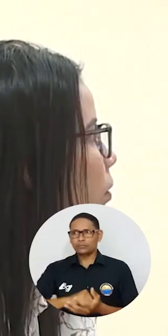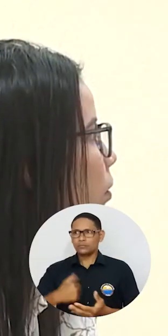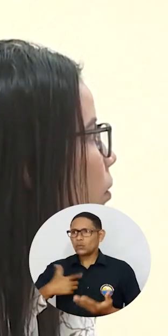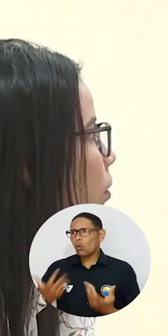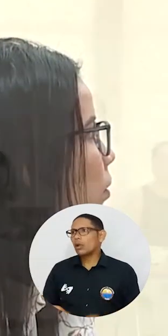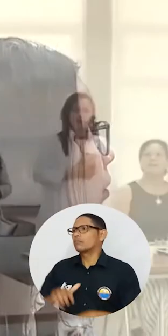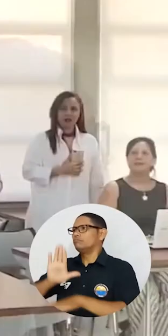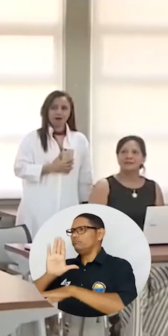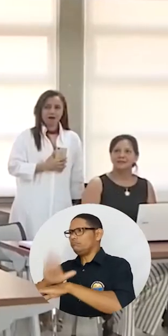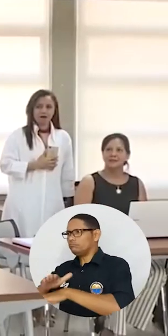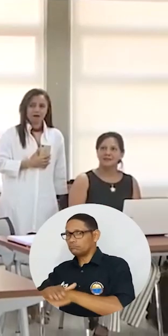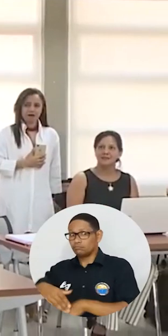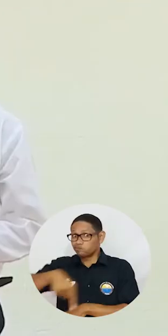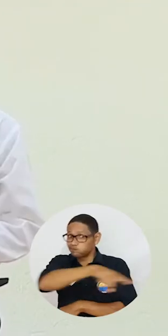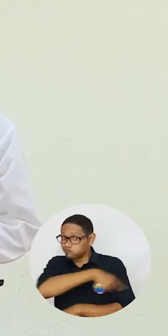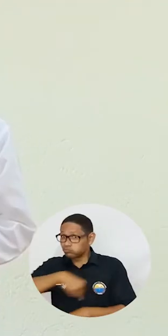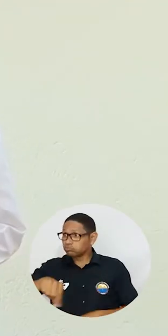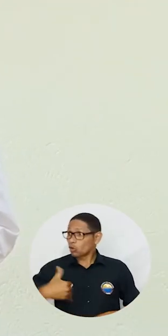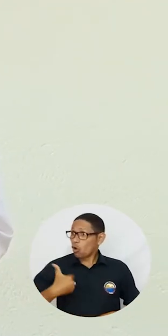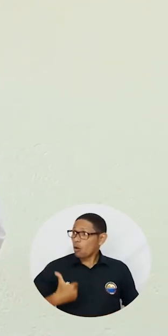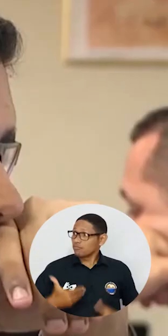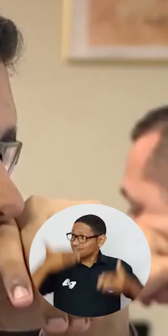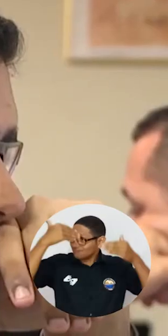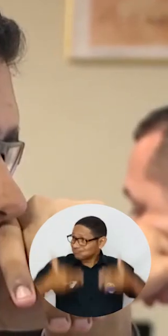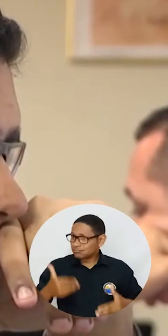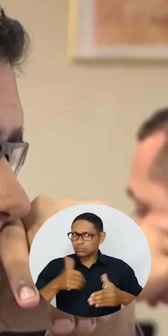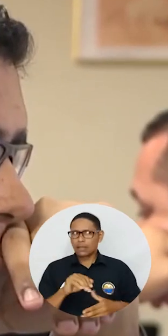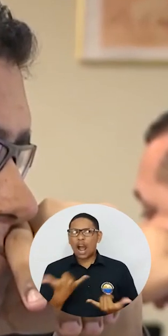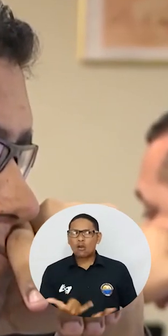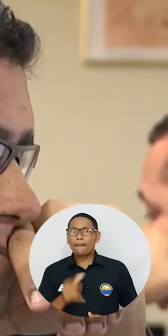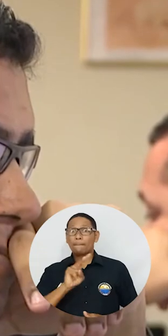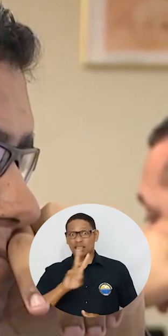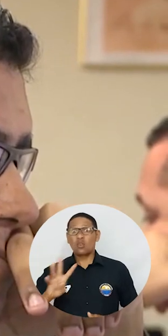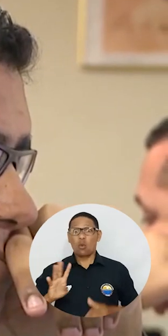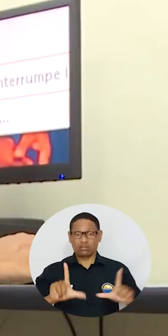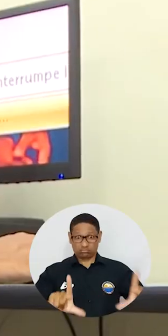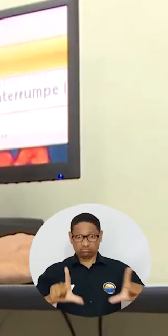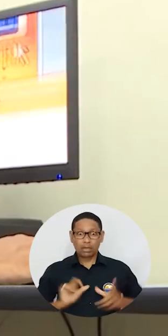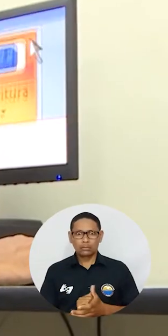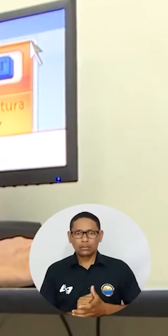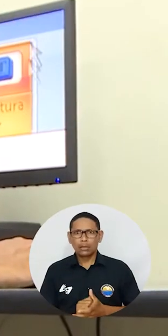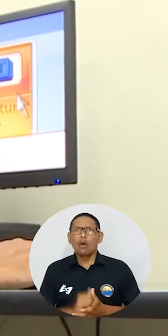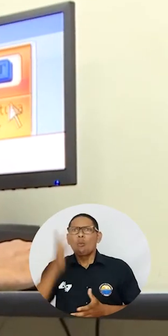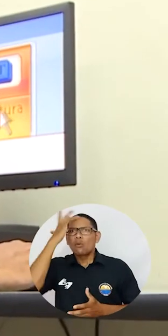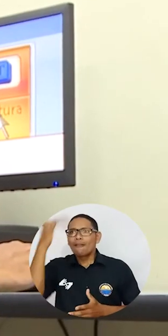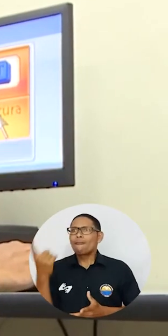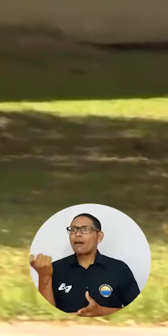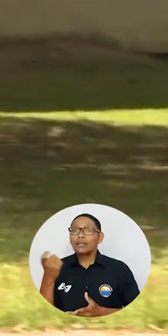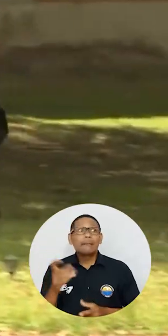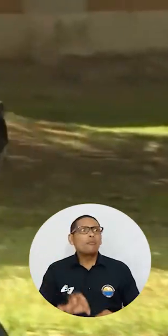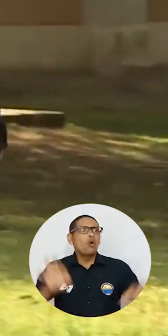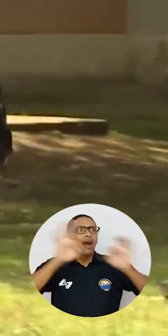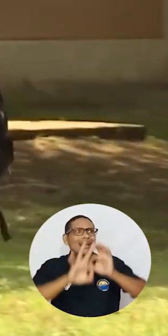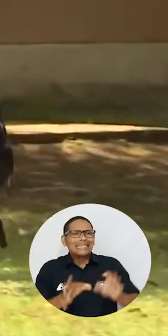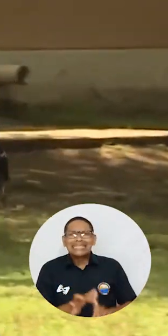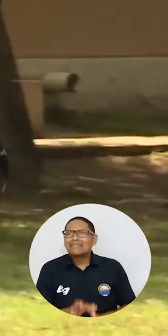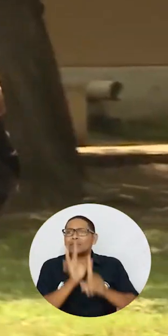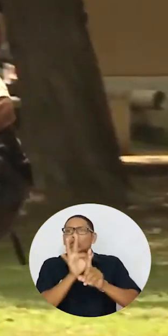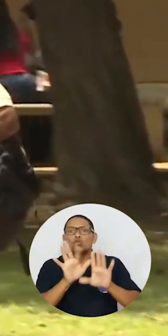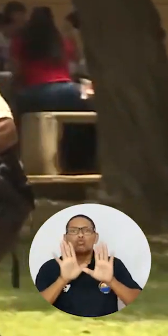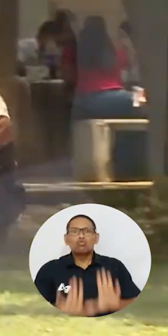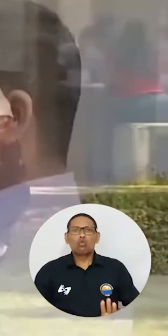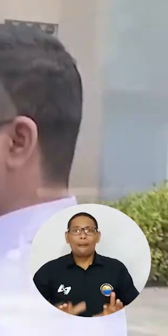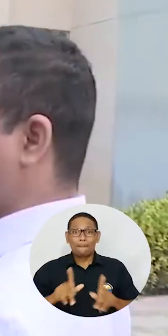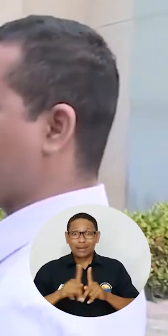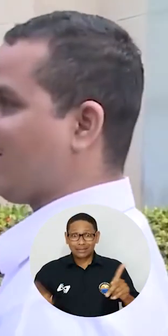yo quiero pedirle, en nombre de esos jóvenes discapacitados que hemos trabajado en 24, ¿por qué no hay una línea especial de convocatoria docente